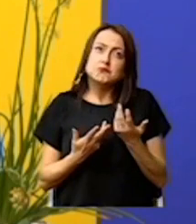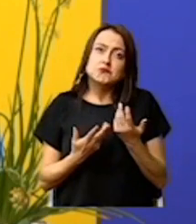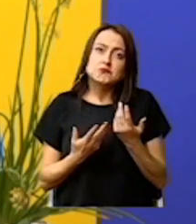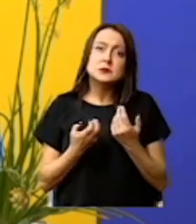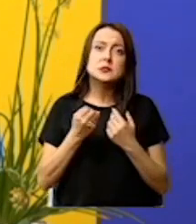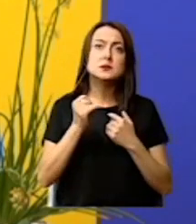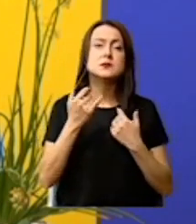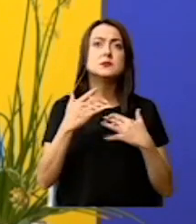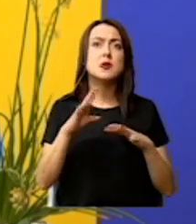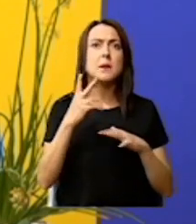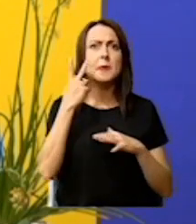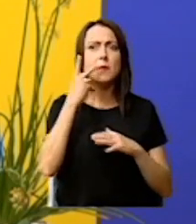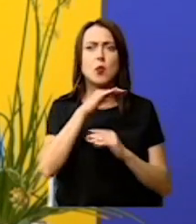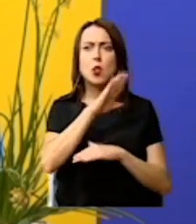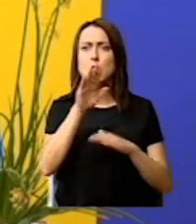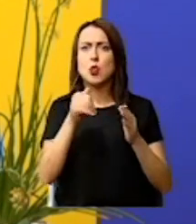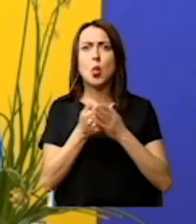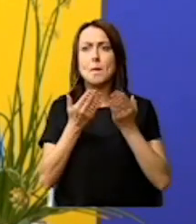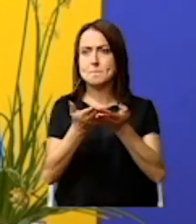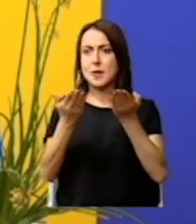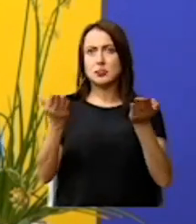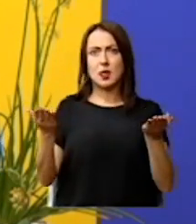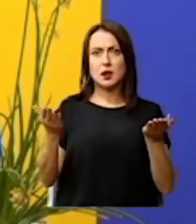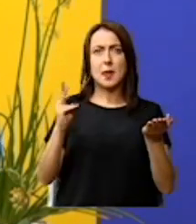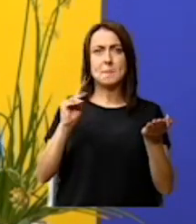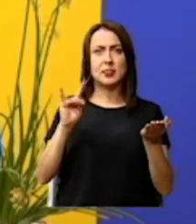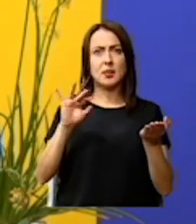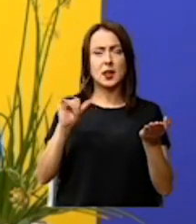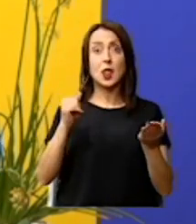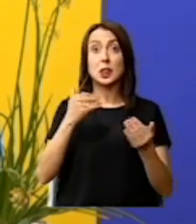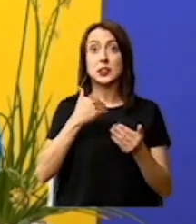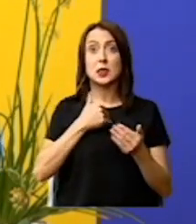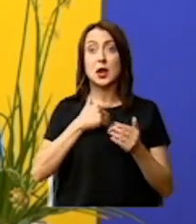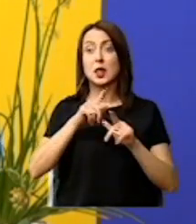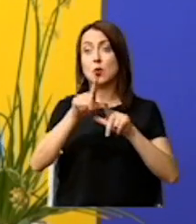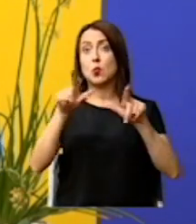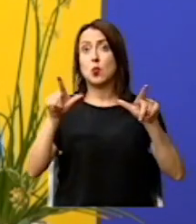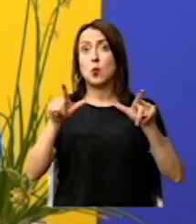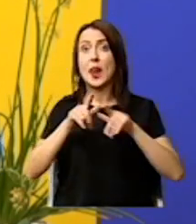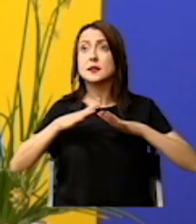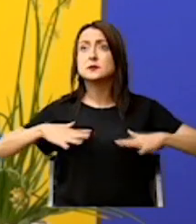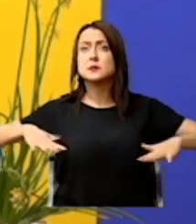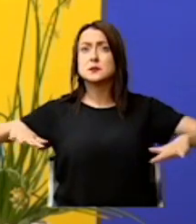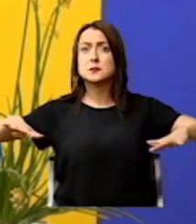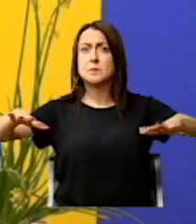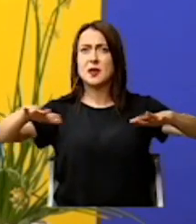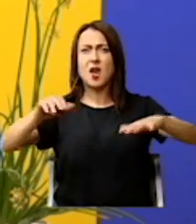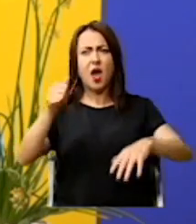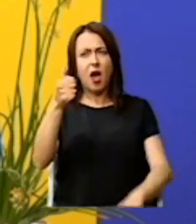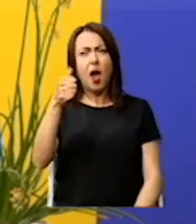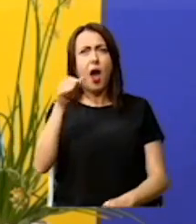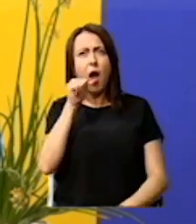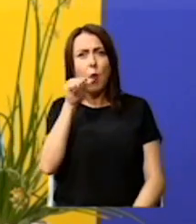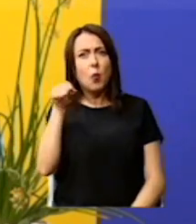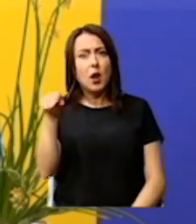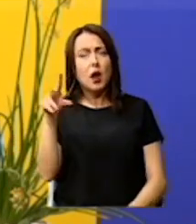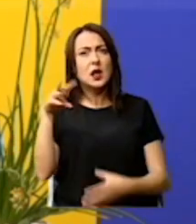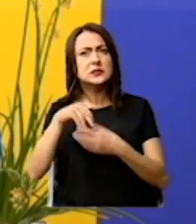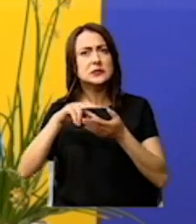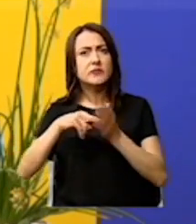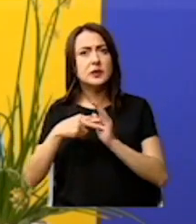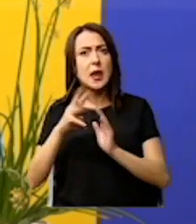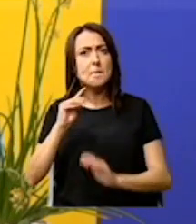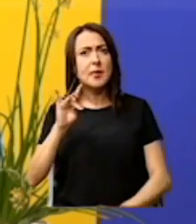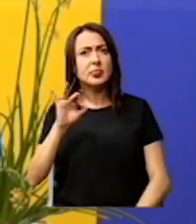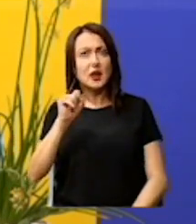si ya vimos que todo es materia y todo lo que ocupa un lugar en el espacio es materia? ¿El agua será materia?